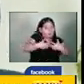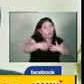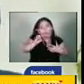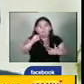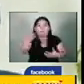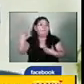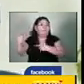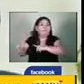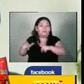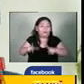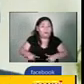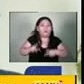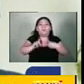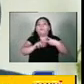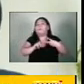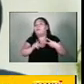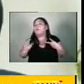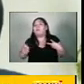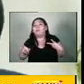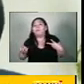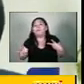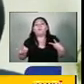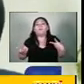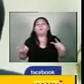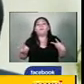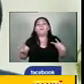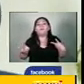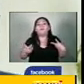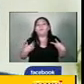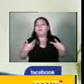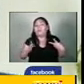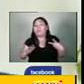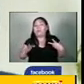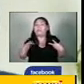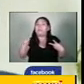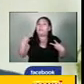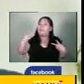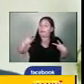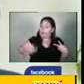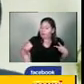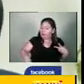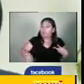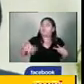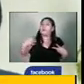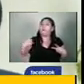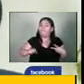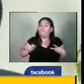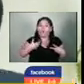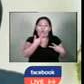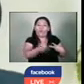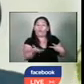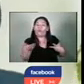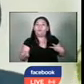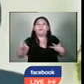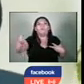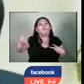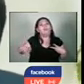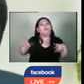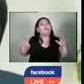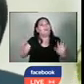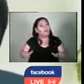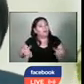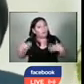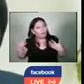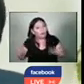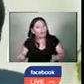supuesto. Número dos, viene a precios bastante altos, precisamente por los